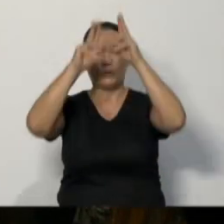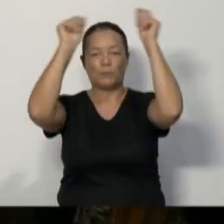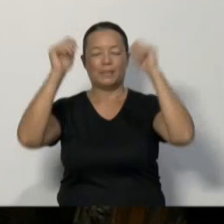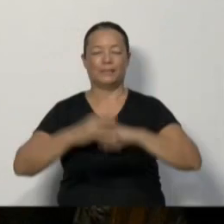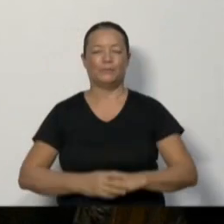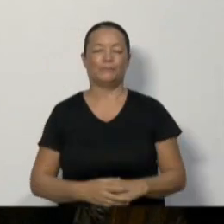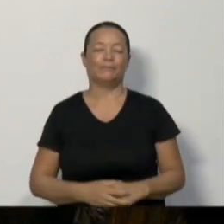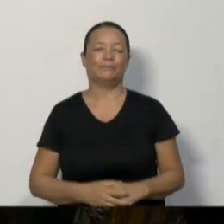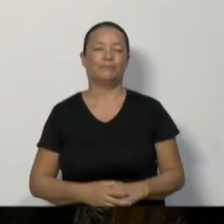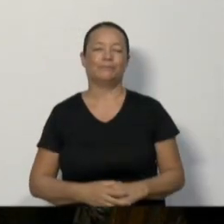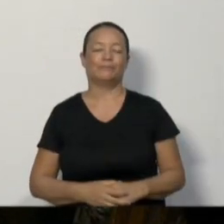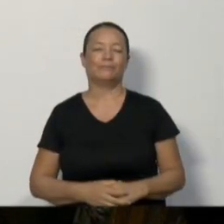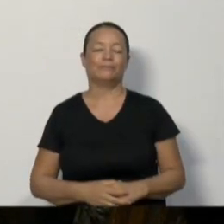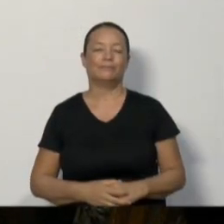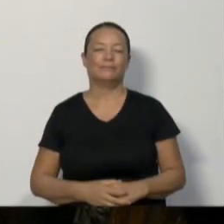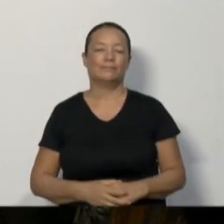ustedes.